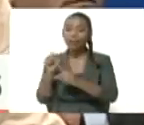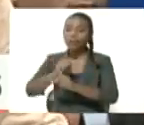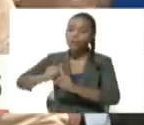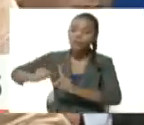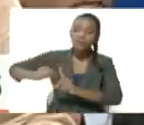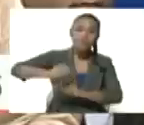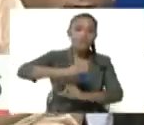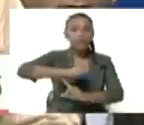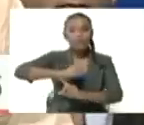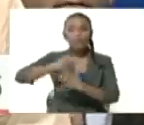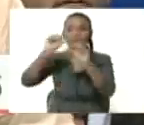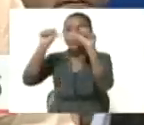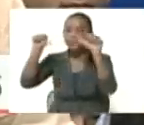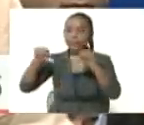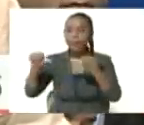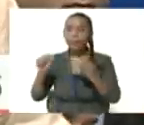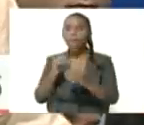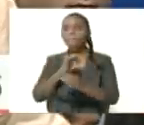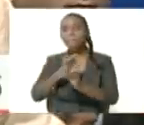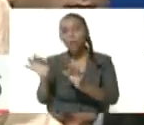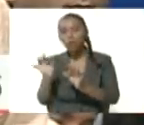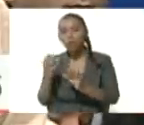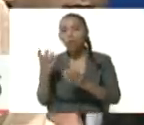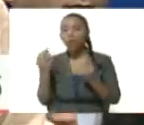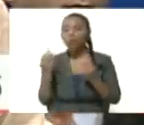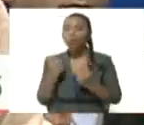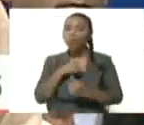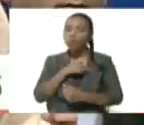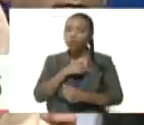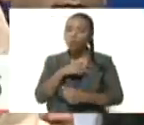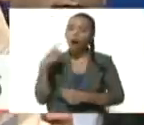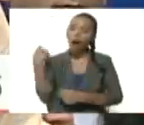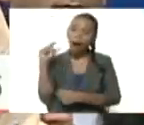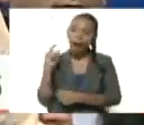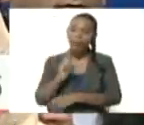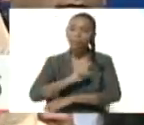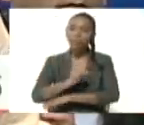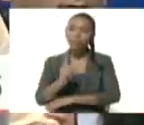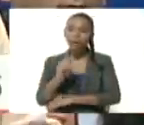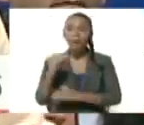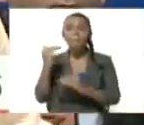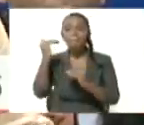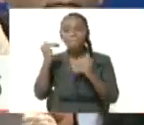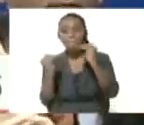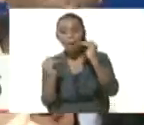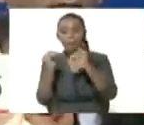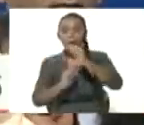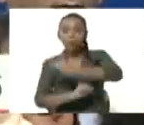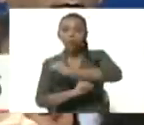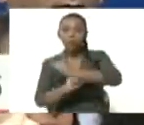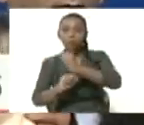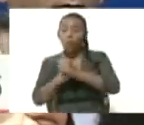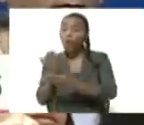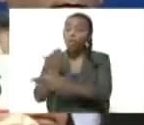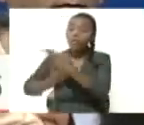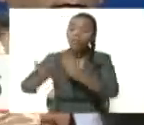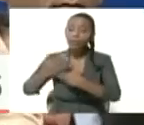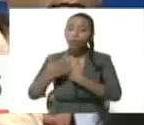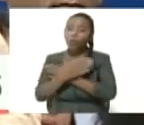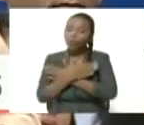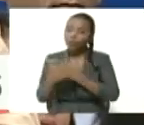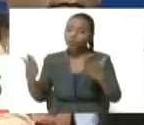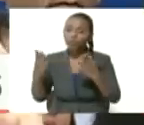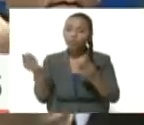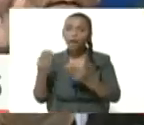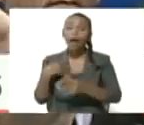Petro. Muchos de nosotros ya tenemos ordenanzas cuyas bases de medida para el cobro de las tasas por los servicios que brindamos y los impuestos